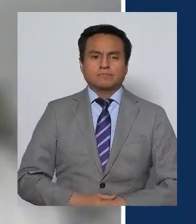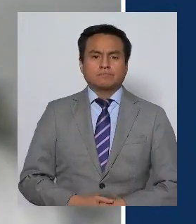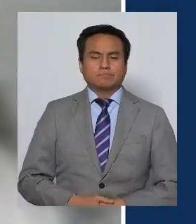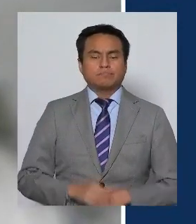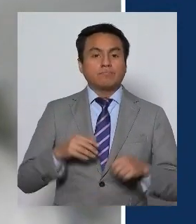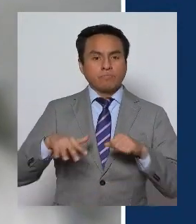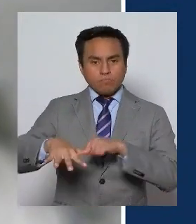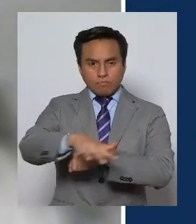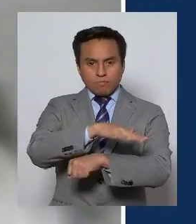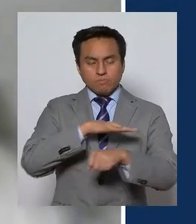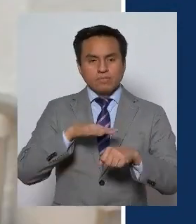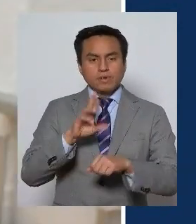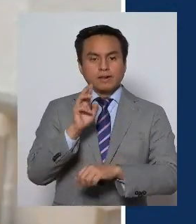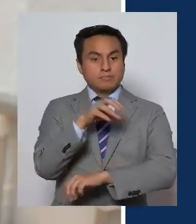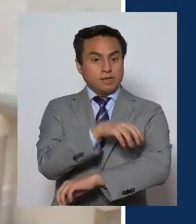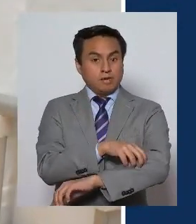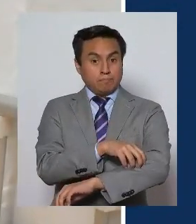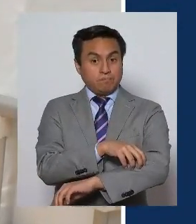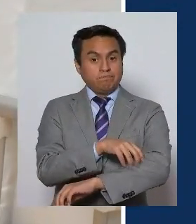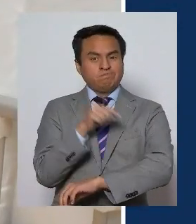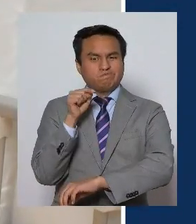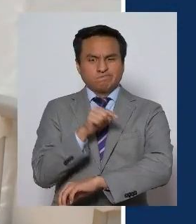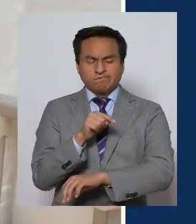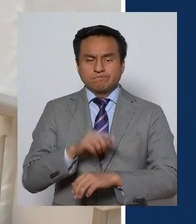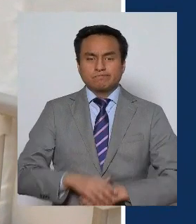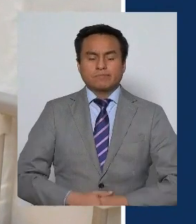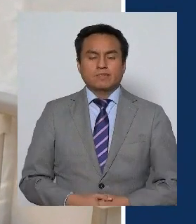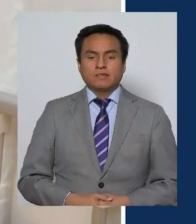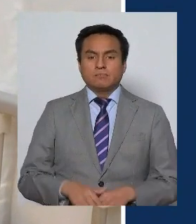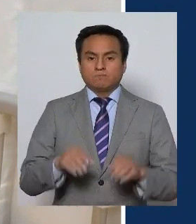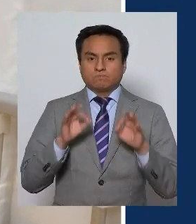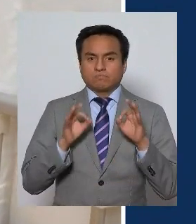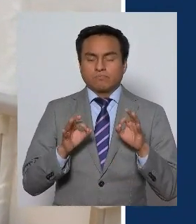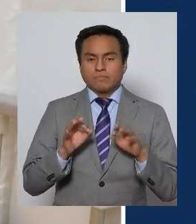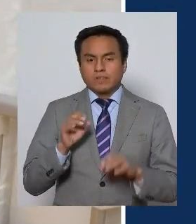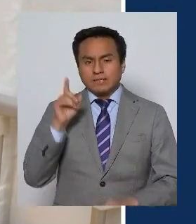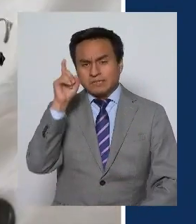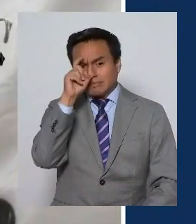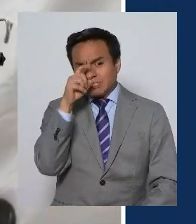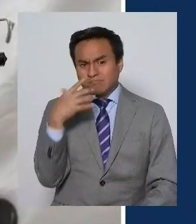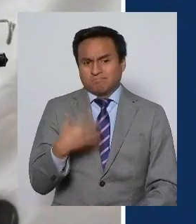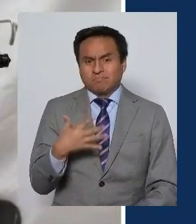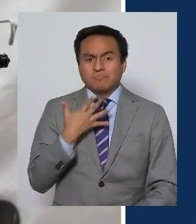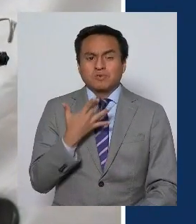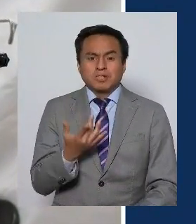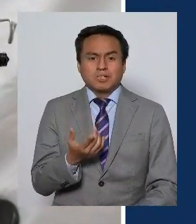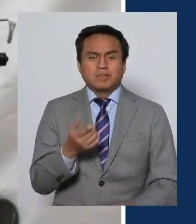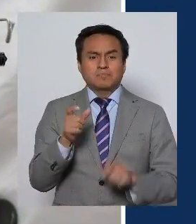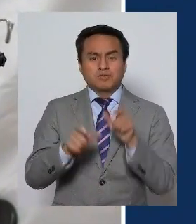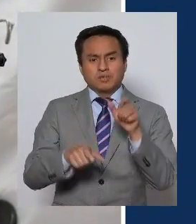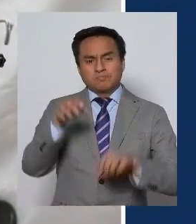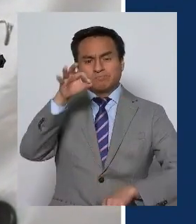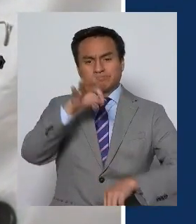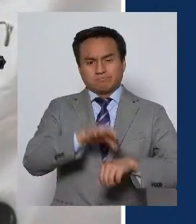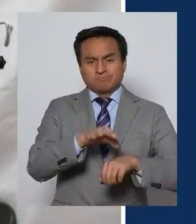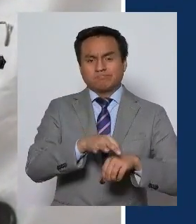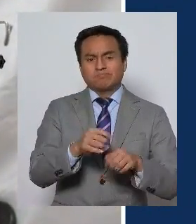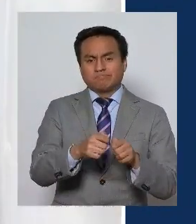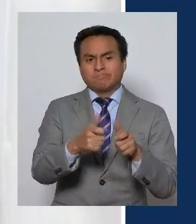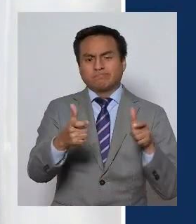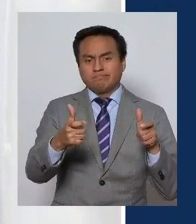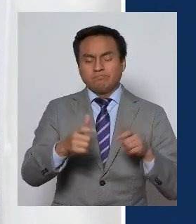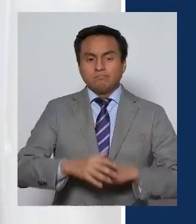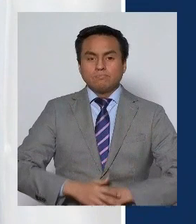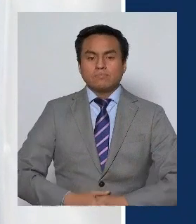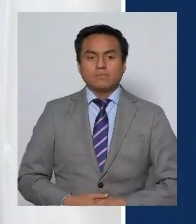la situación de la región metropolitana es extraordinariamente delicada por el número de casos.